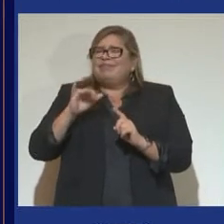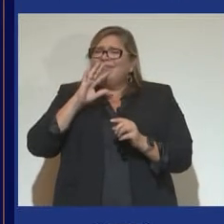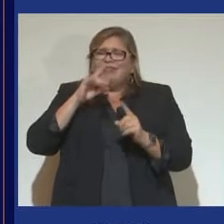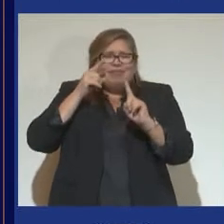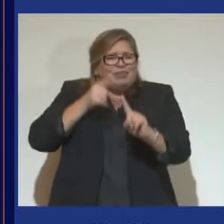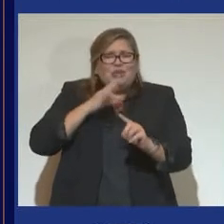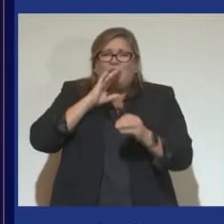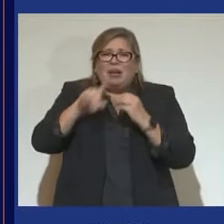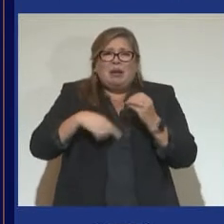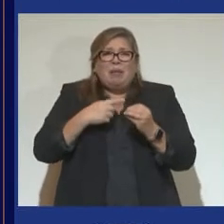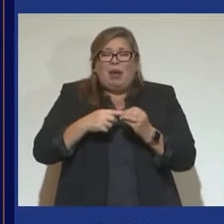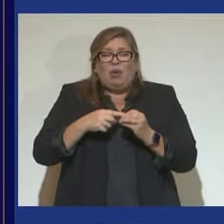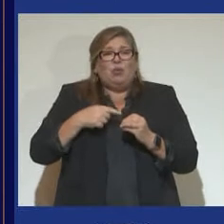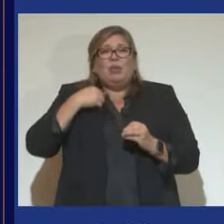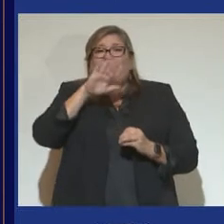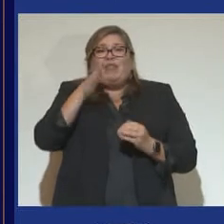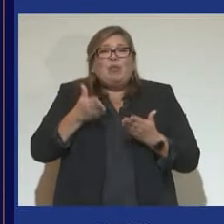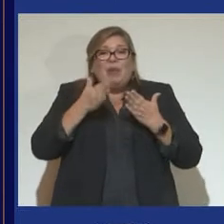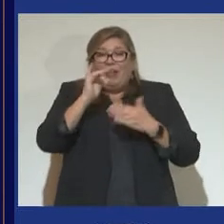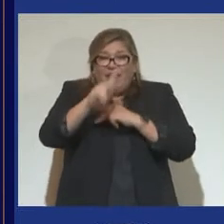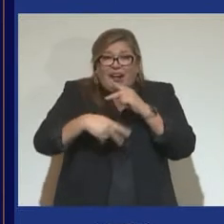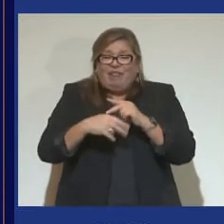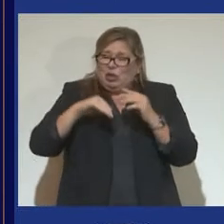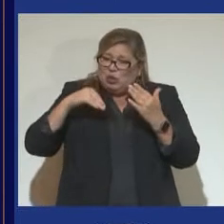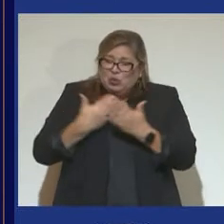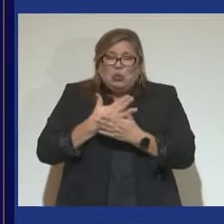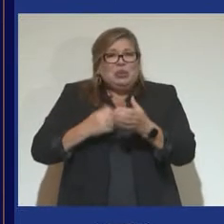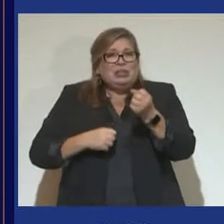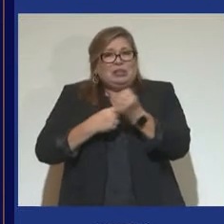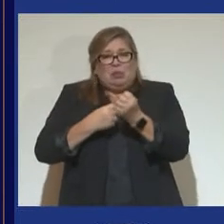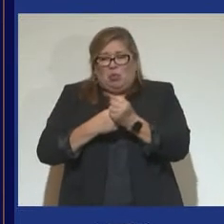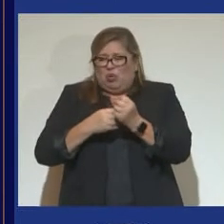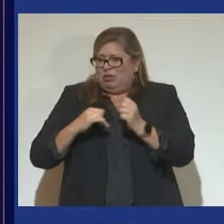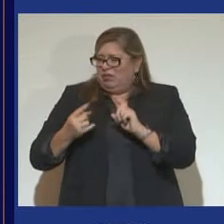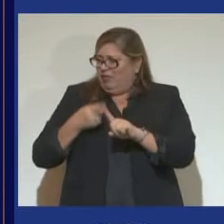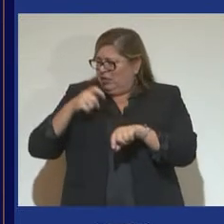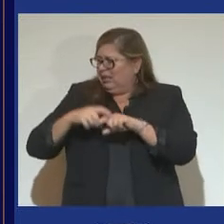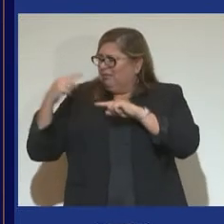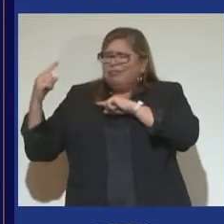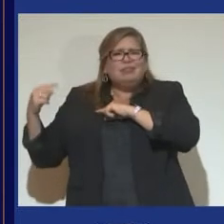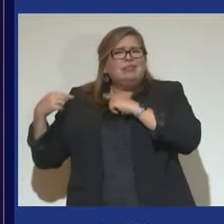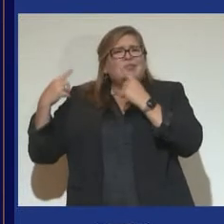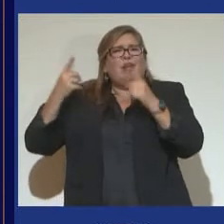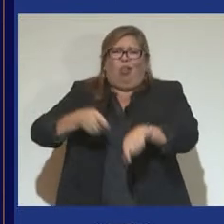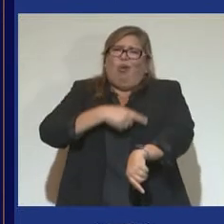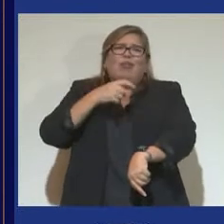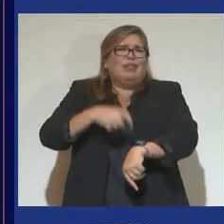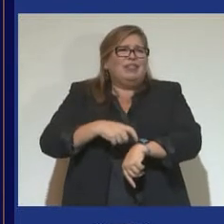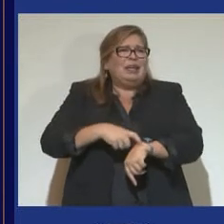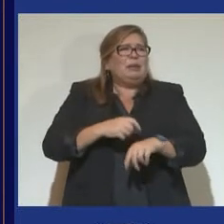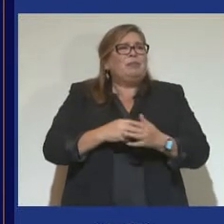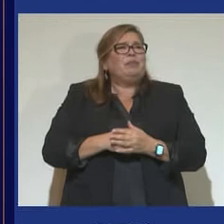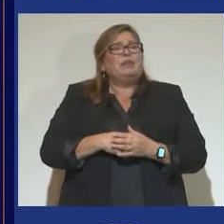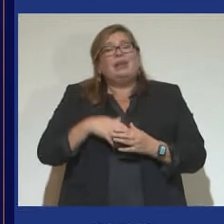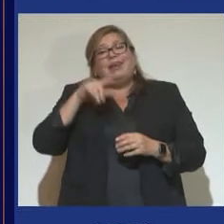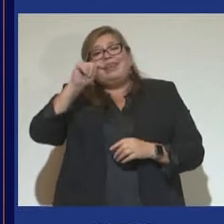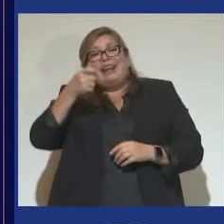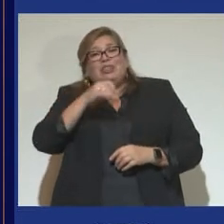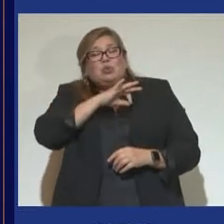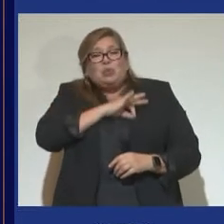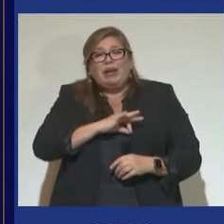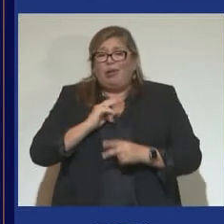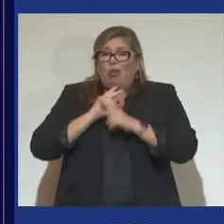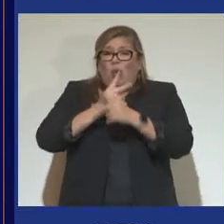esto responde directamente a su pregunta nunca hemos tenido tanto apoyo y a veces los